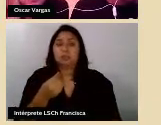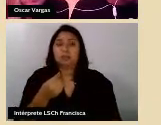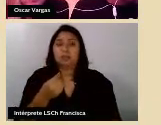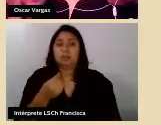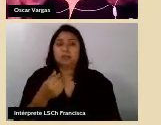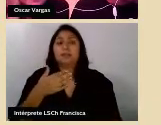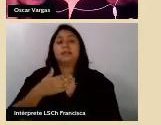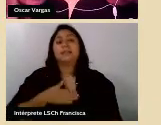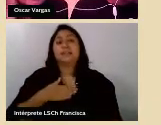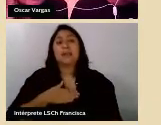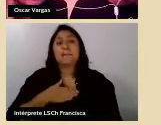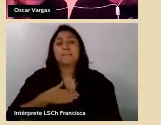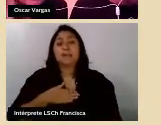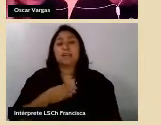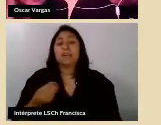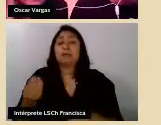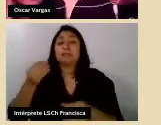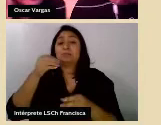en el grupo